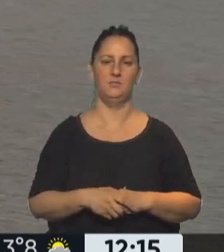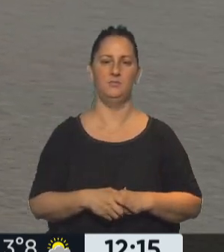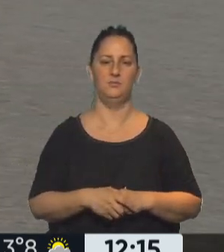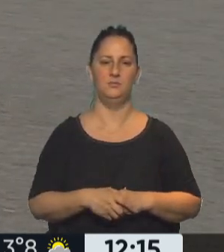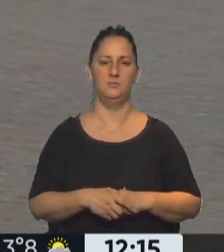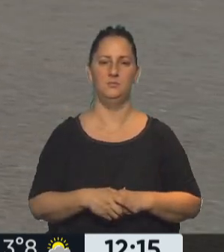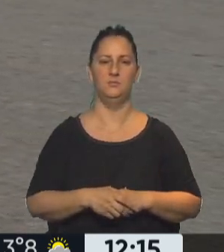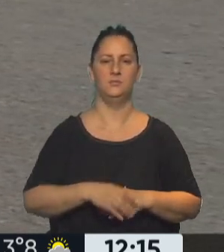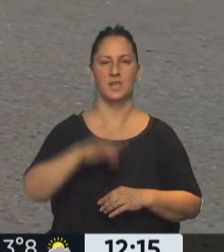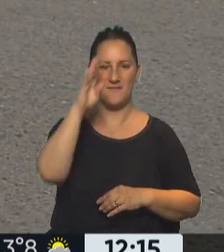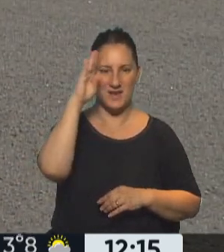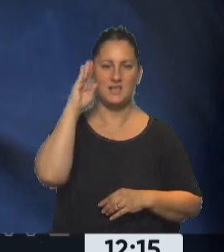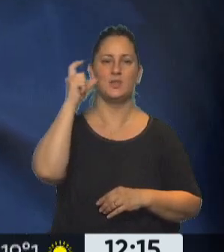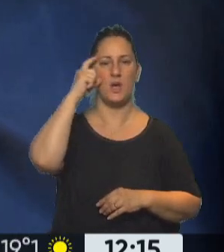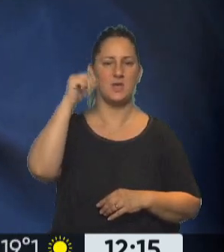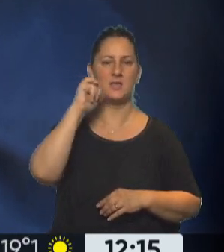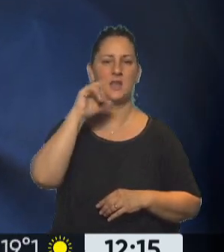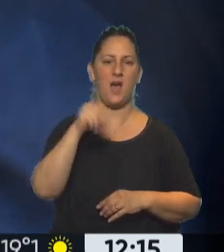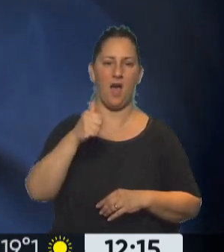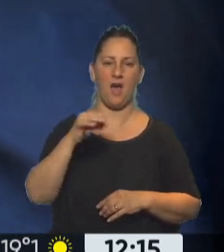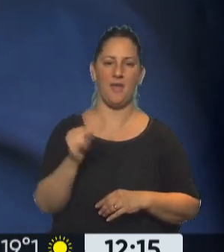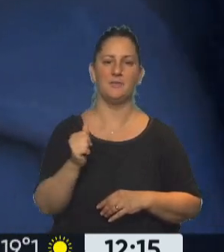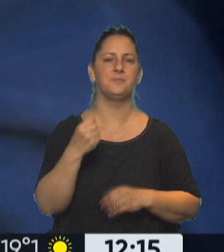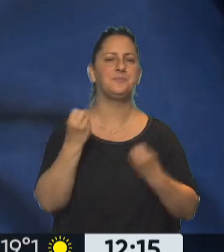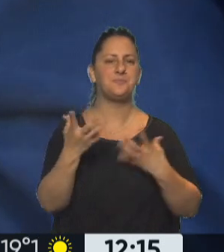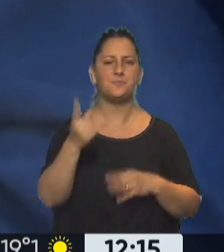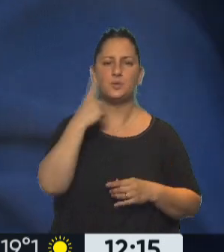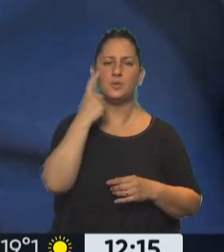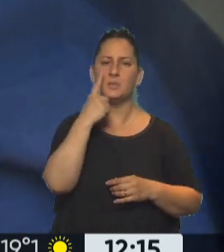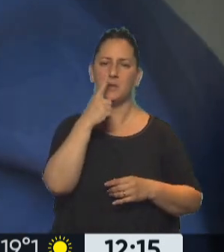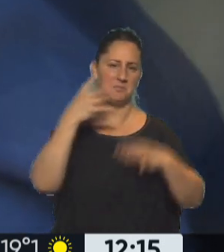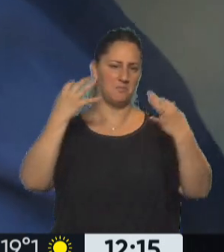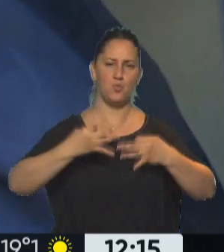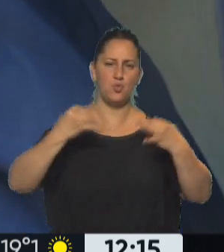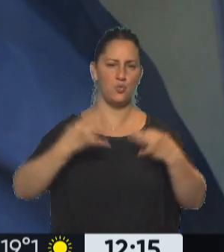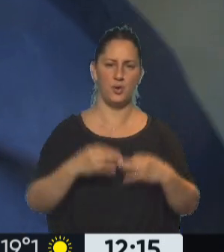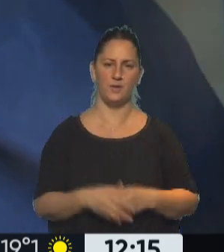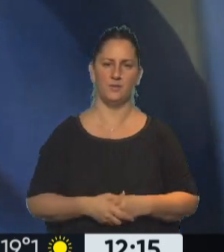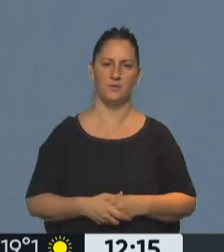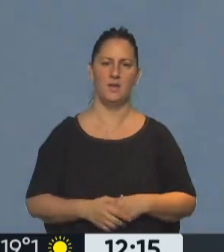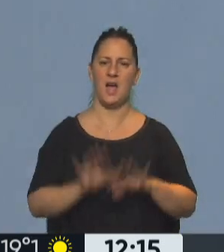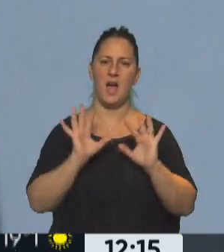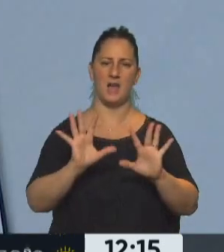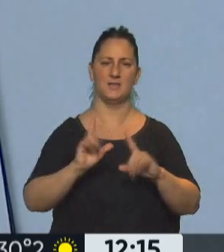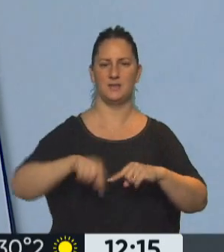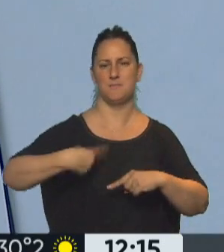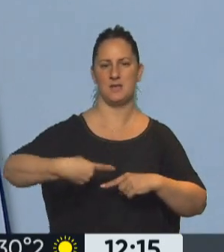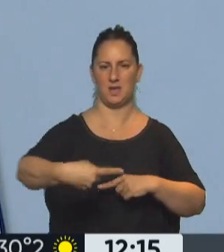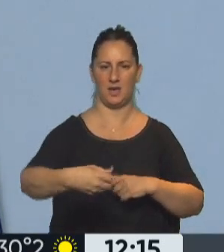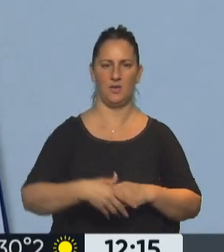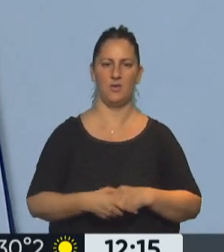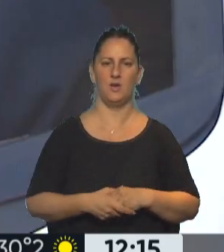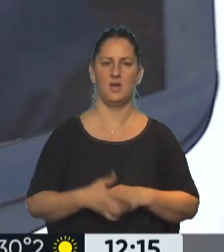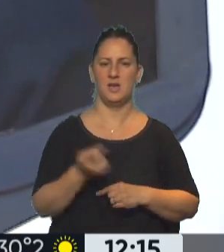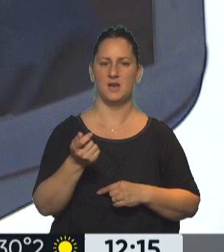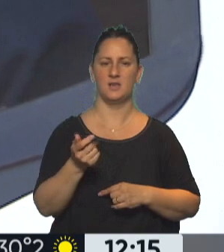destilería de Berisso y Ensenada? Sí. Bueno, cuénteme qué le parecen estos controles. Bárbaro. Tiene que ser más seguido. Recién me la acabaron